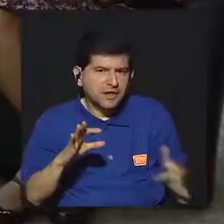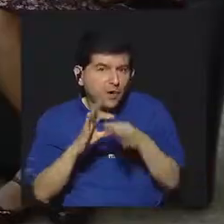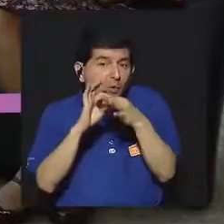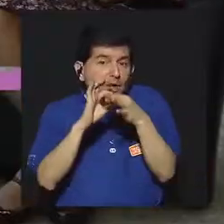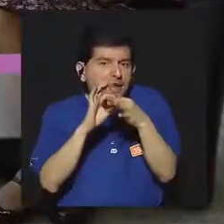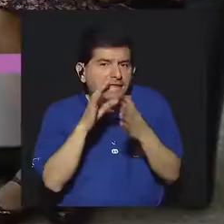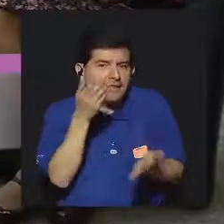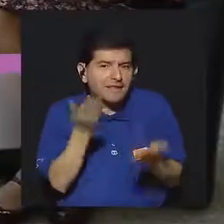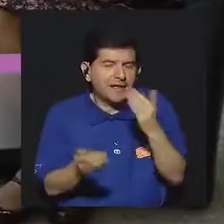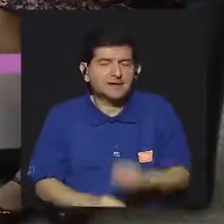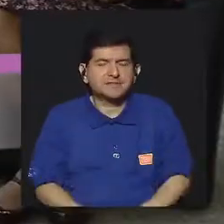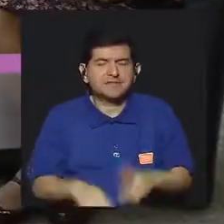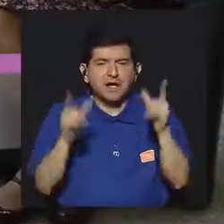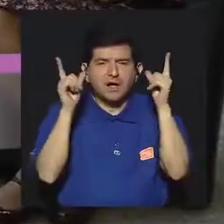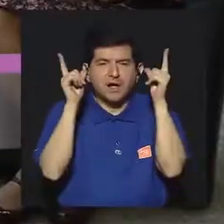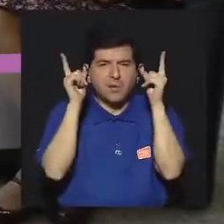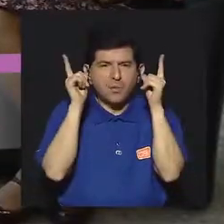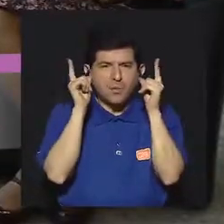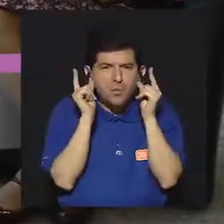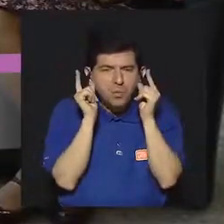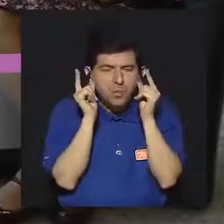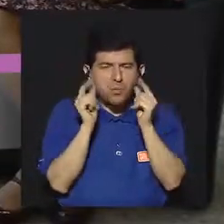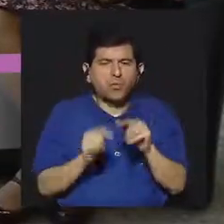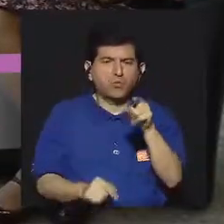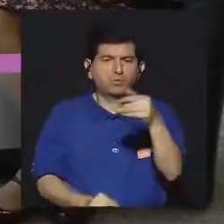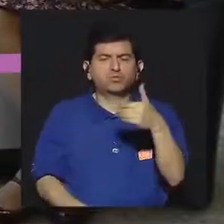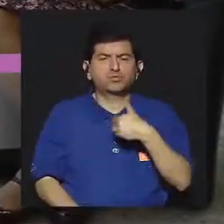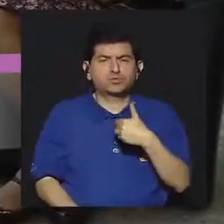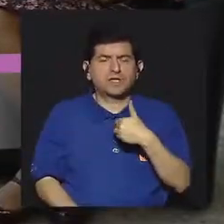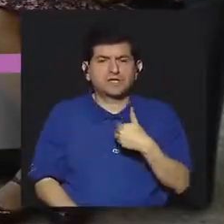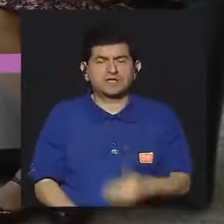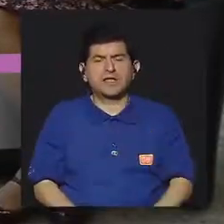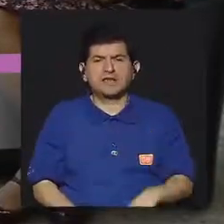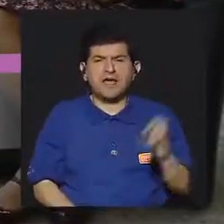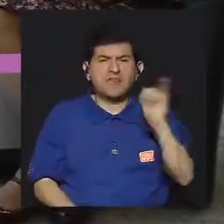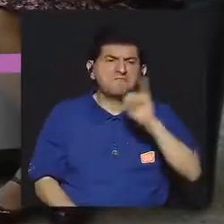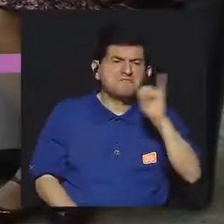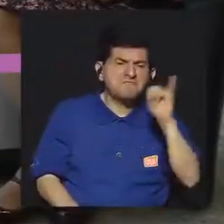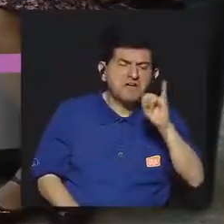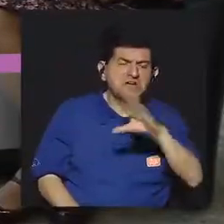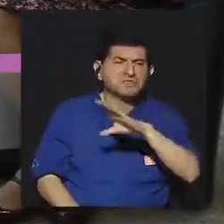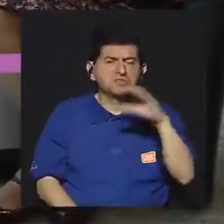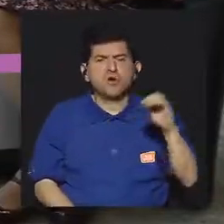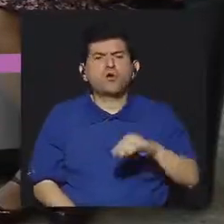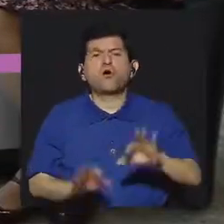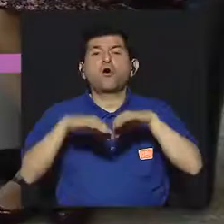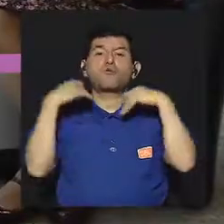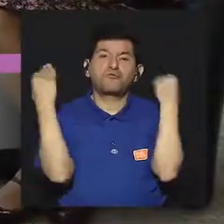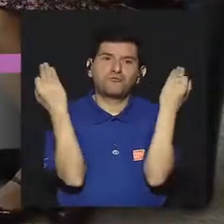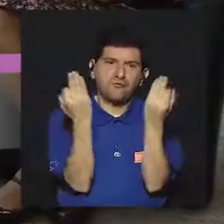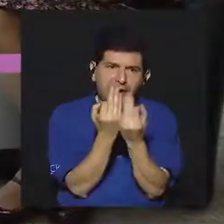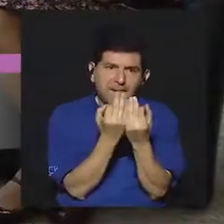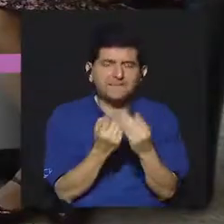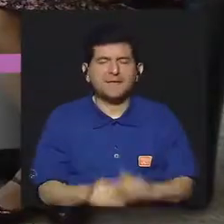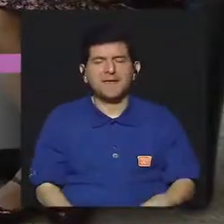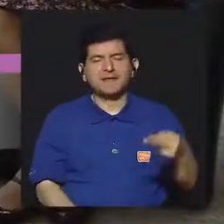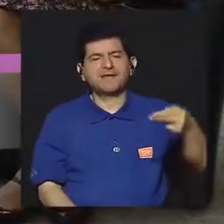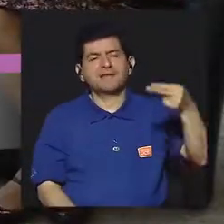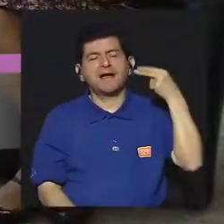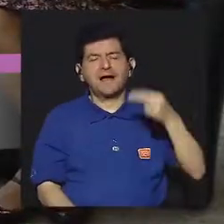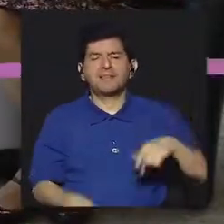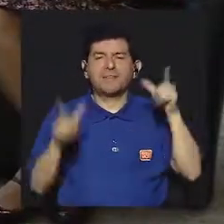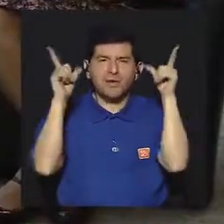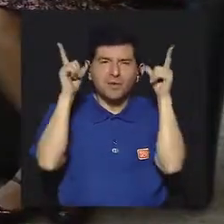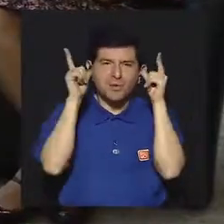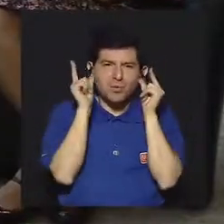que hayas tenido pérdida auditiva porque has sufrido infecciones, o porque tu familia había antecedentes